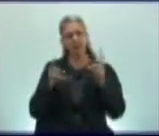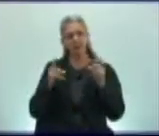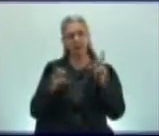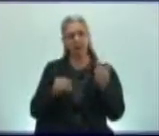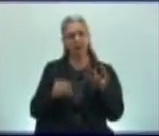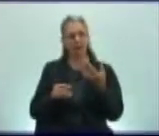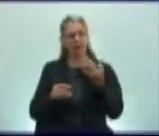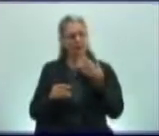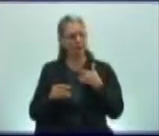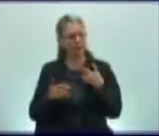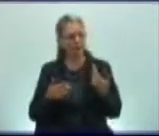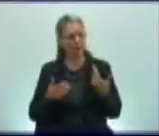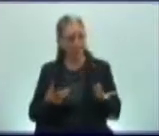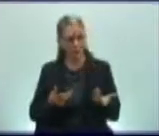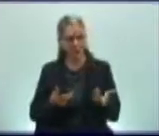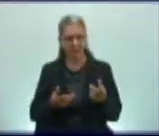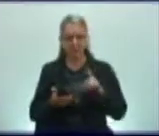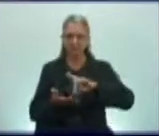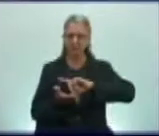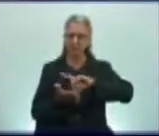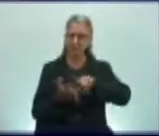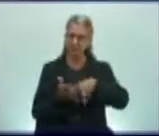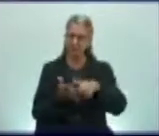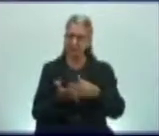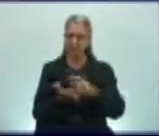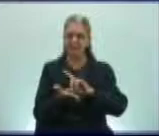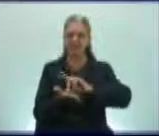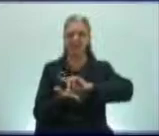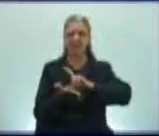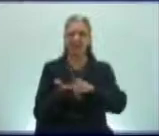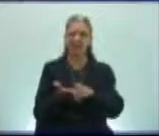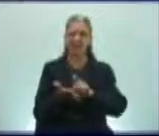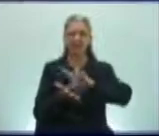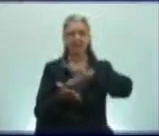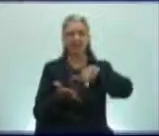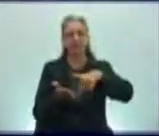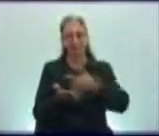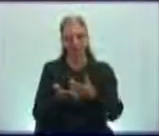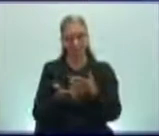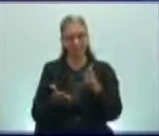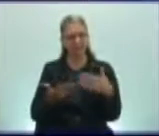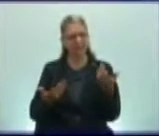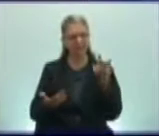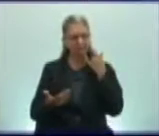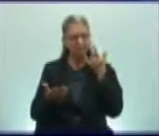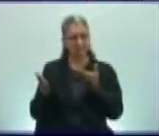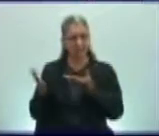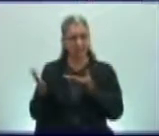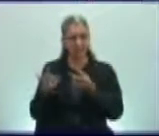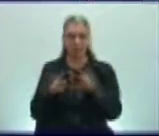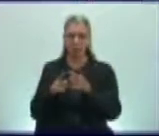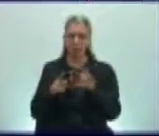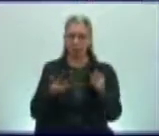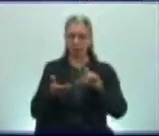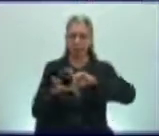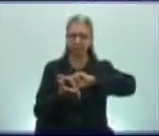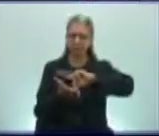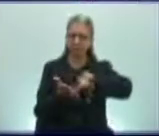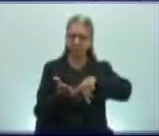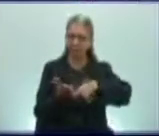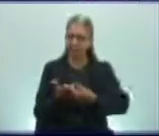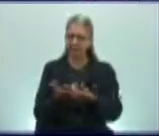de una circunferencia y de un arco de circunferencia. Veamos entonces. Longitud de la